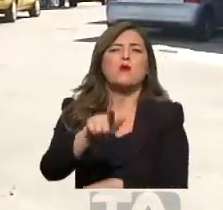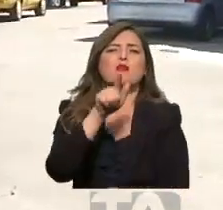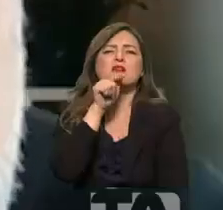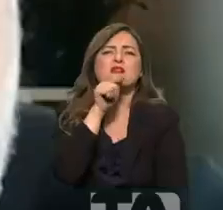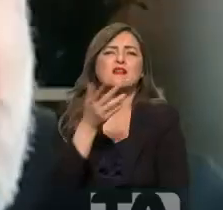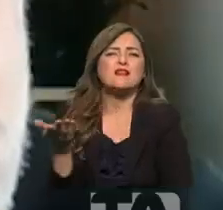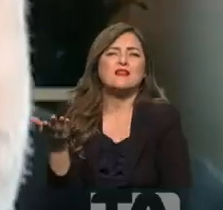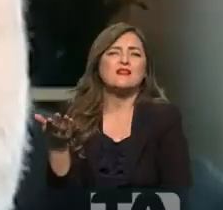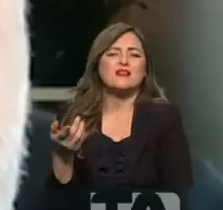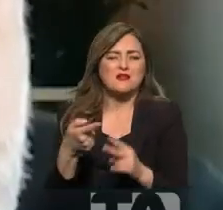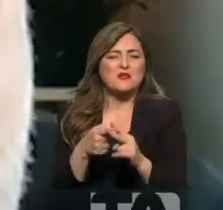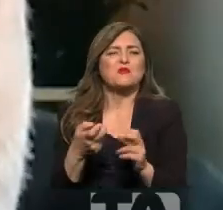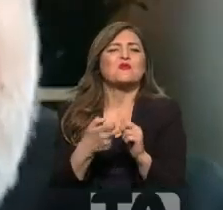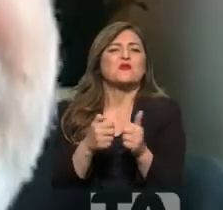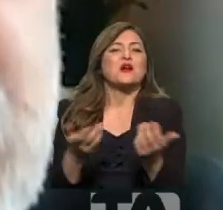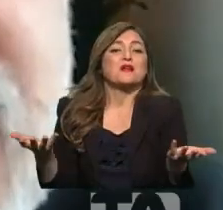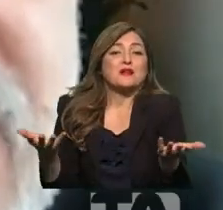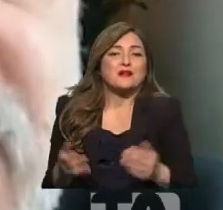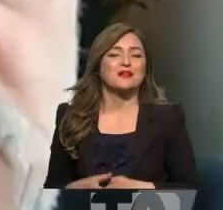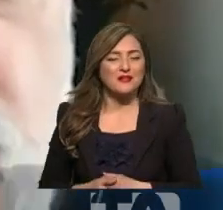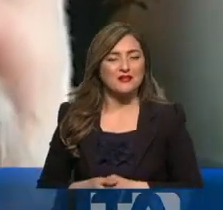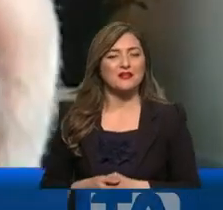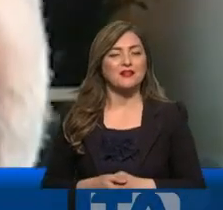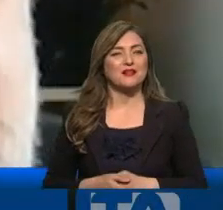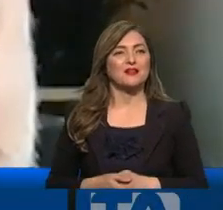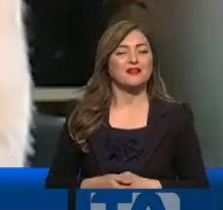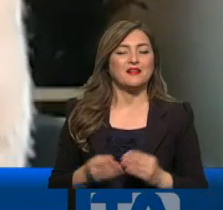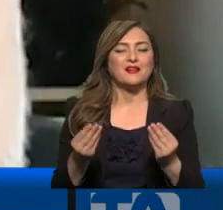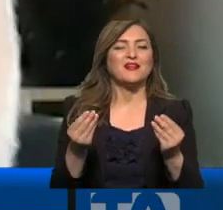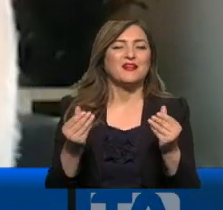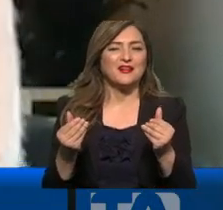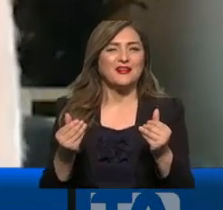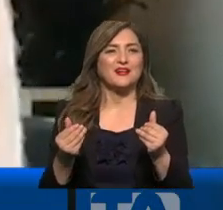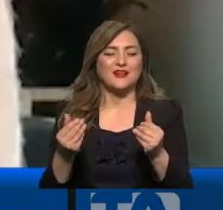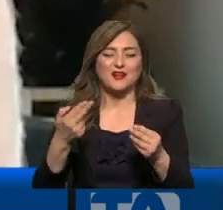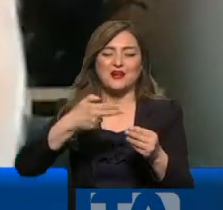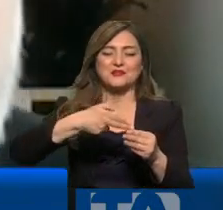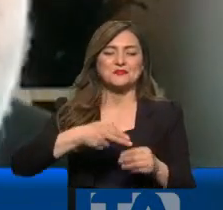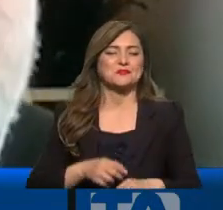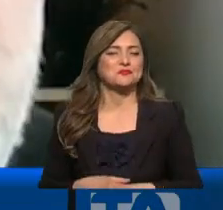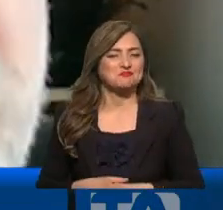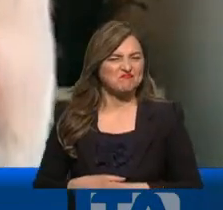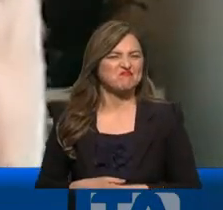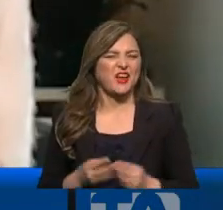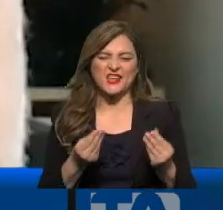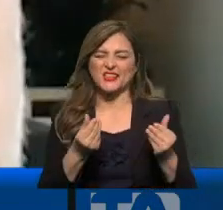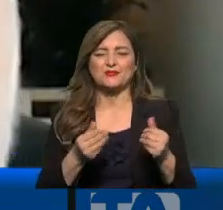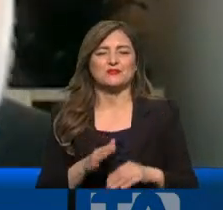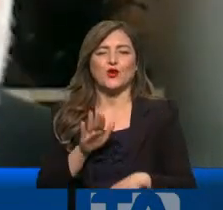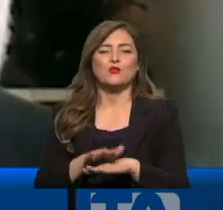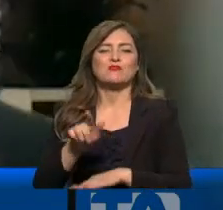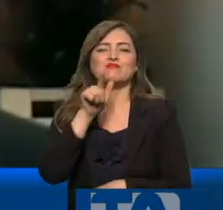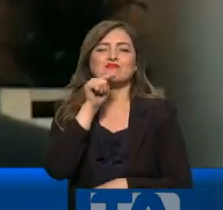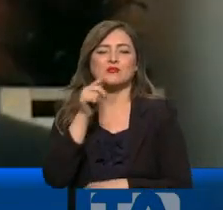responsable? El origen del problema tiene que ver con la calidad del combustible. El responsable